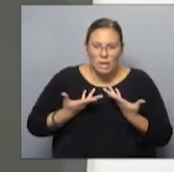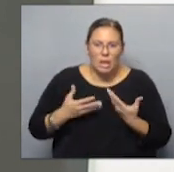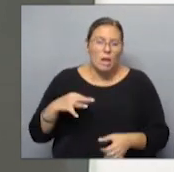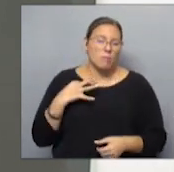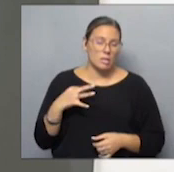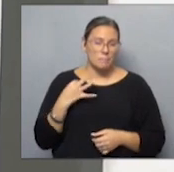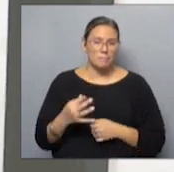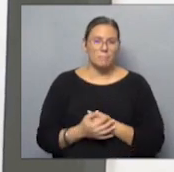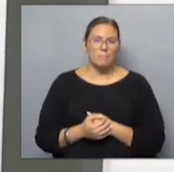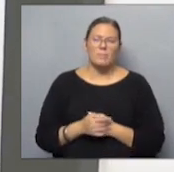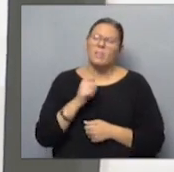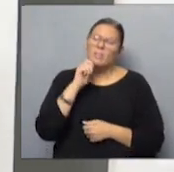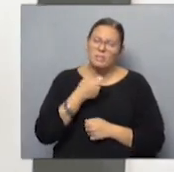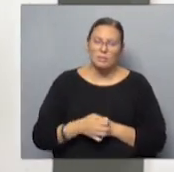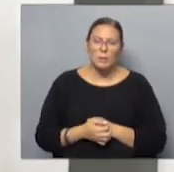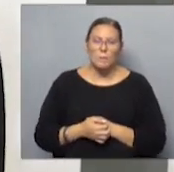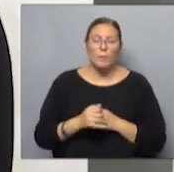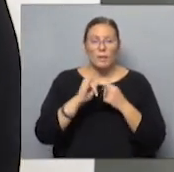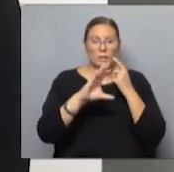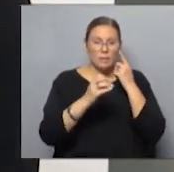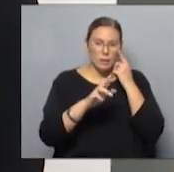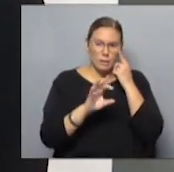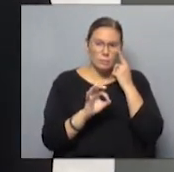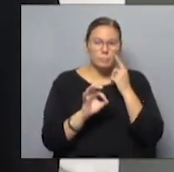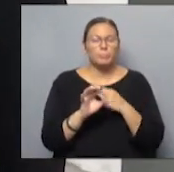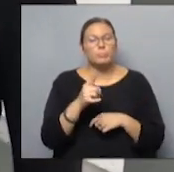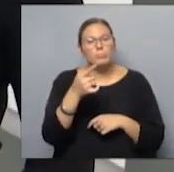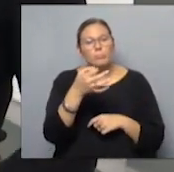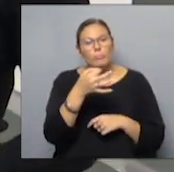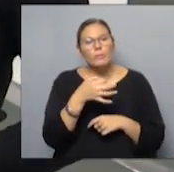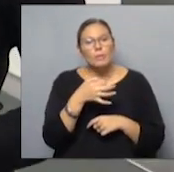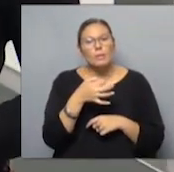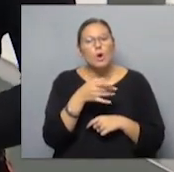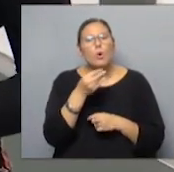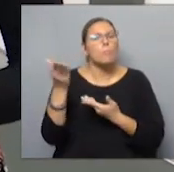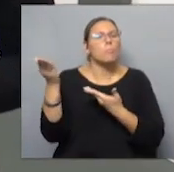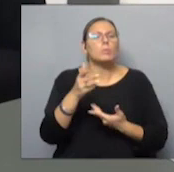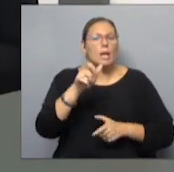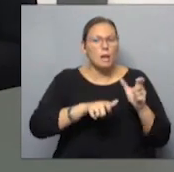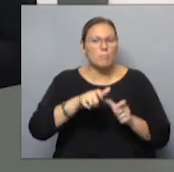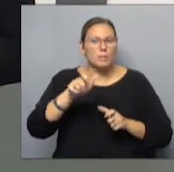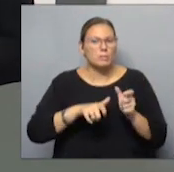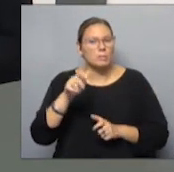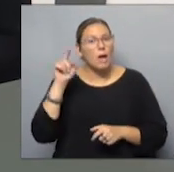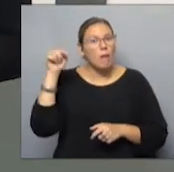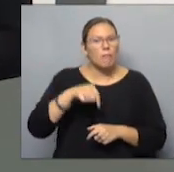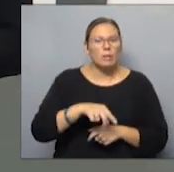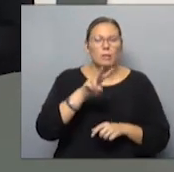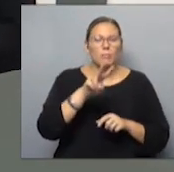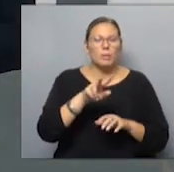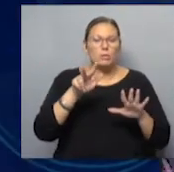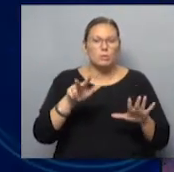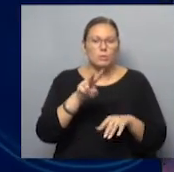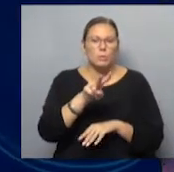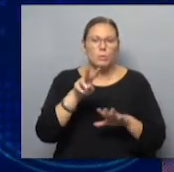vida. Qué lindo. Ícaro, decime, ¿cómo invitarías a la gente a venirse el 28 y el